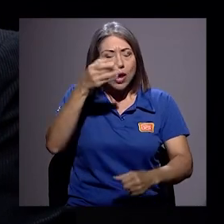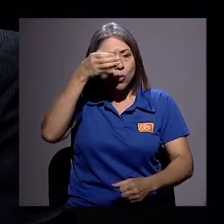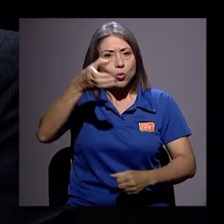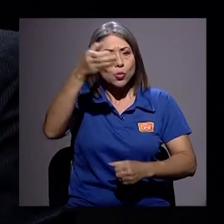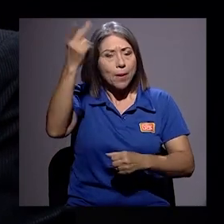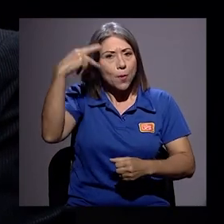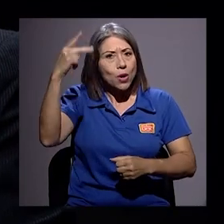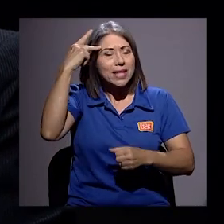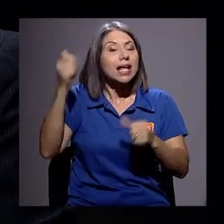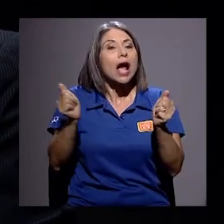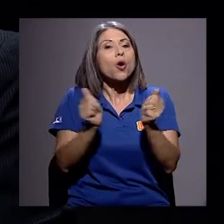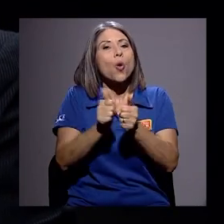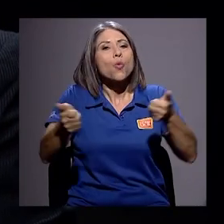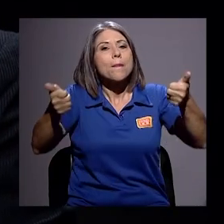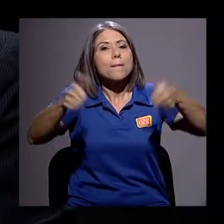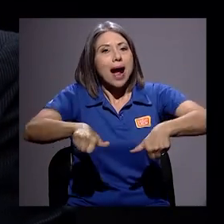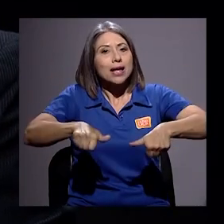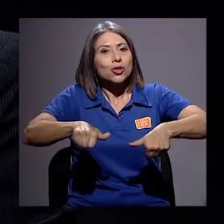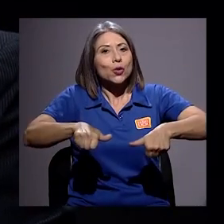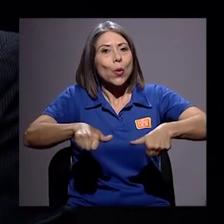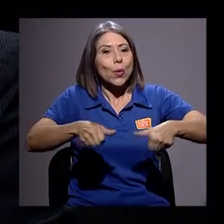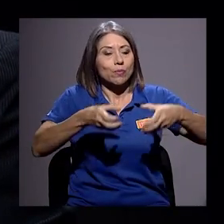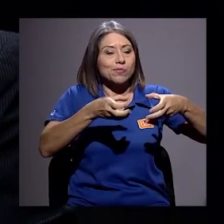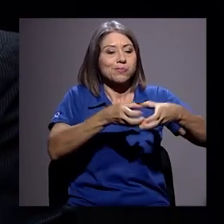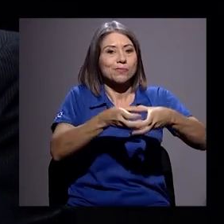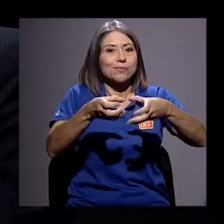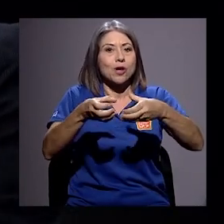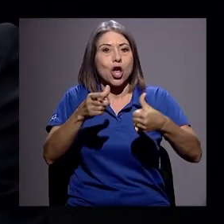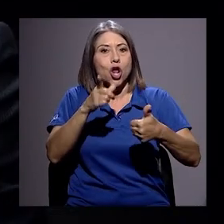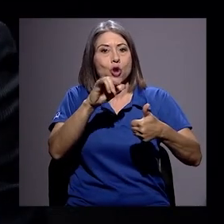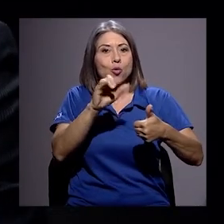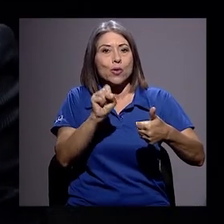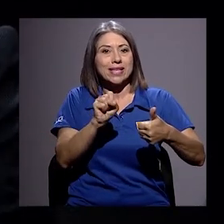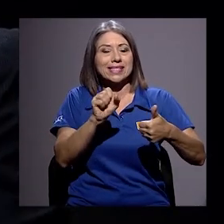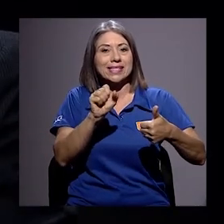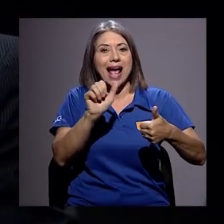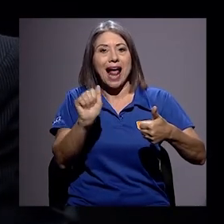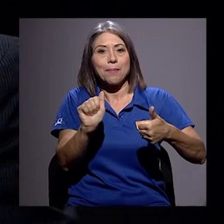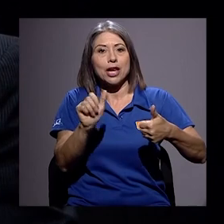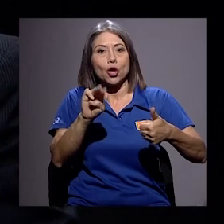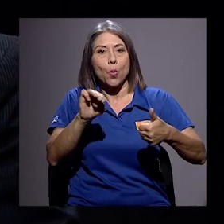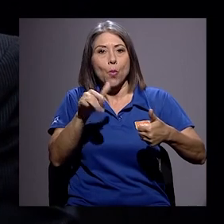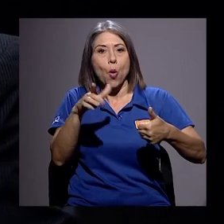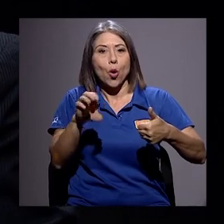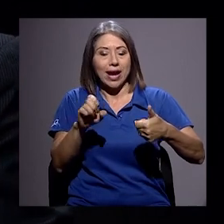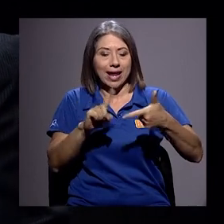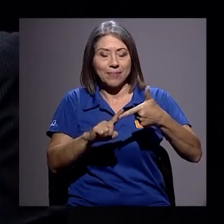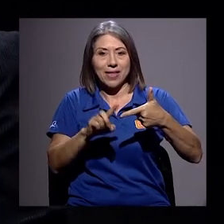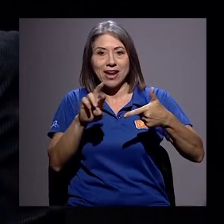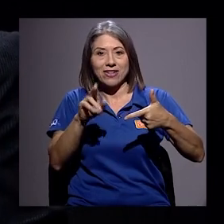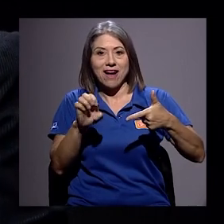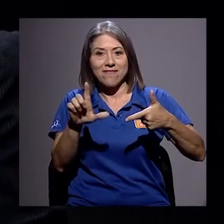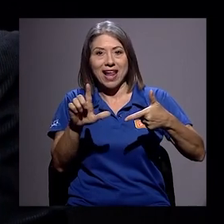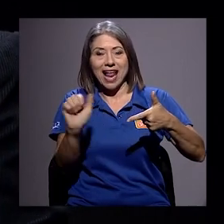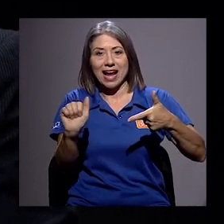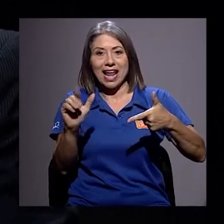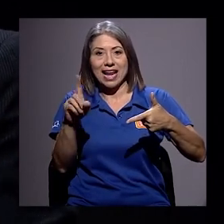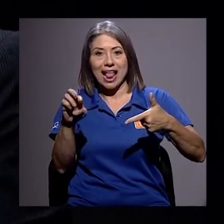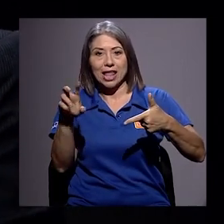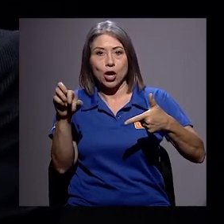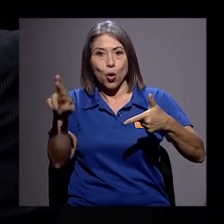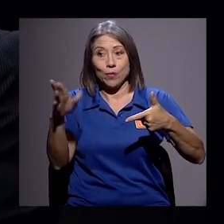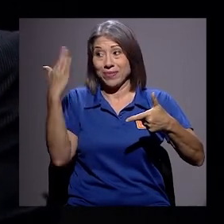política que se creó a partir de un pacto entre entre caudillos entre luis alberto monge y rafael ángel calderón acordaron en el 91